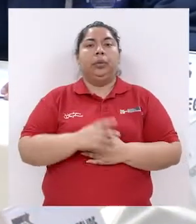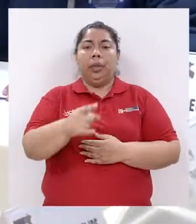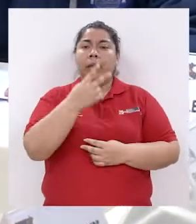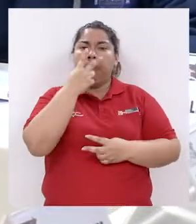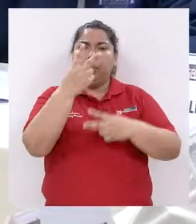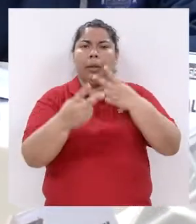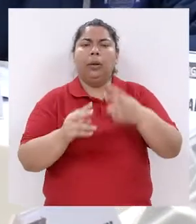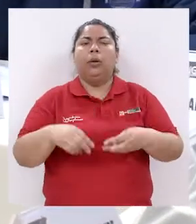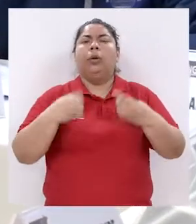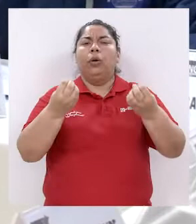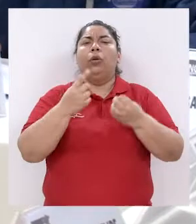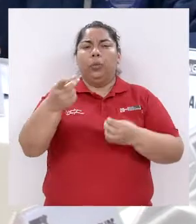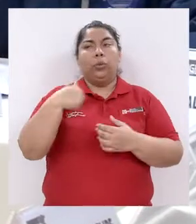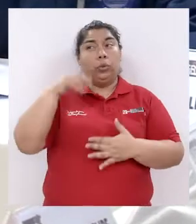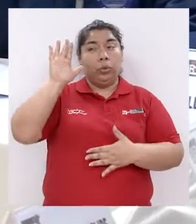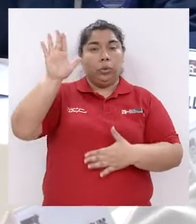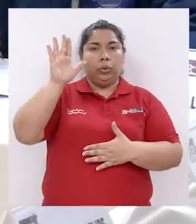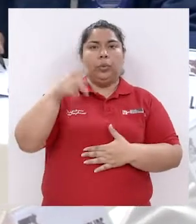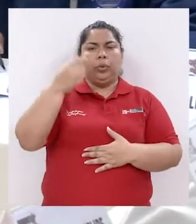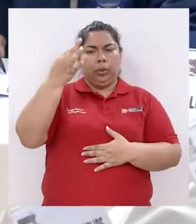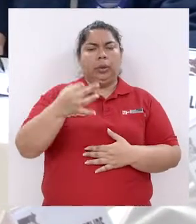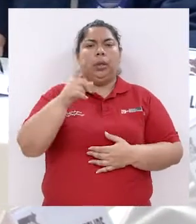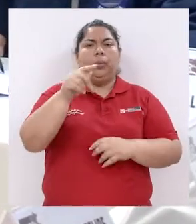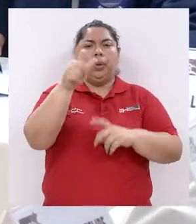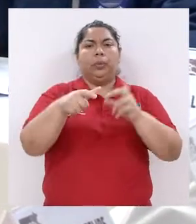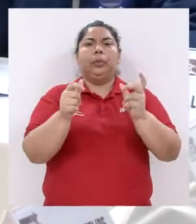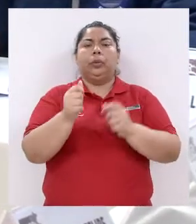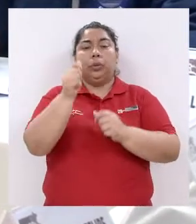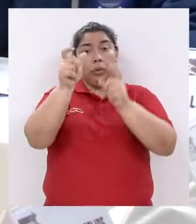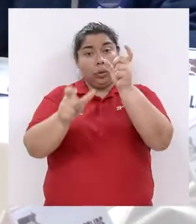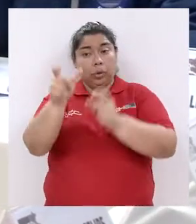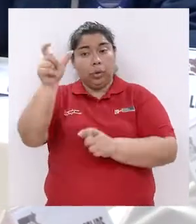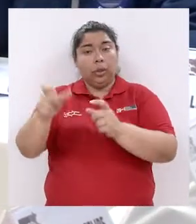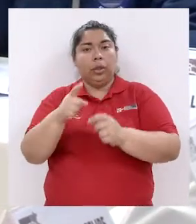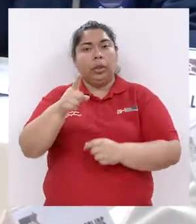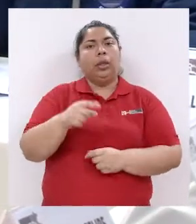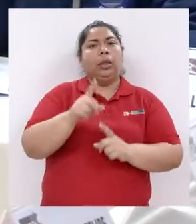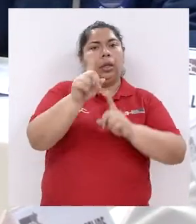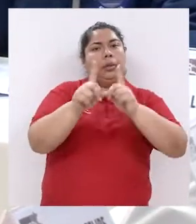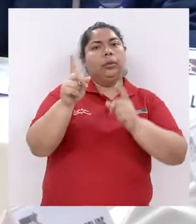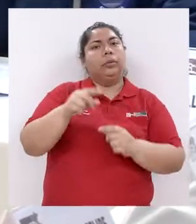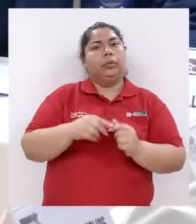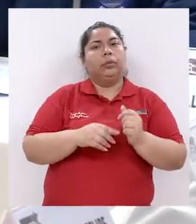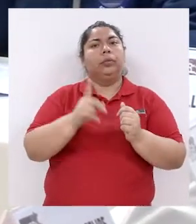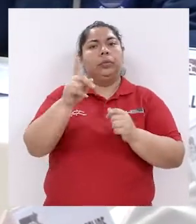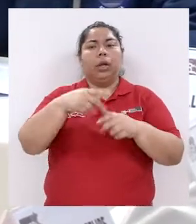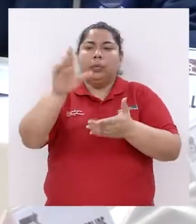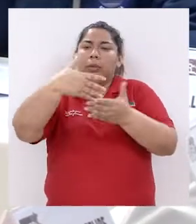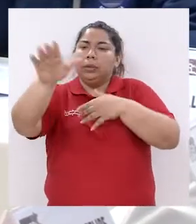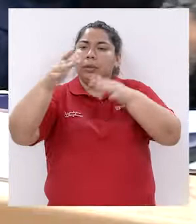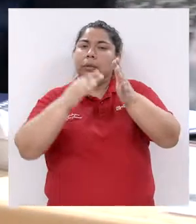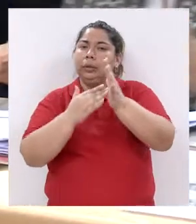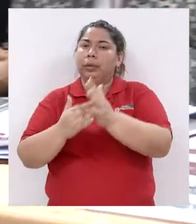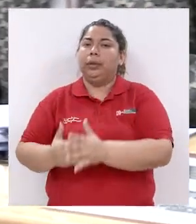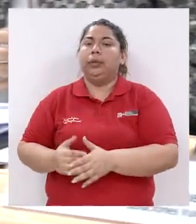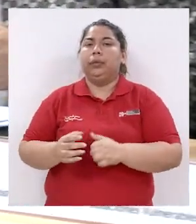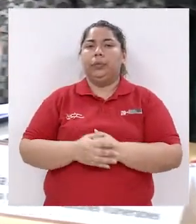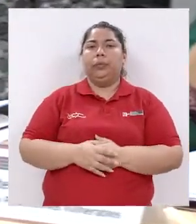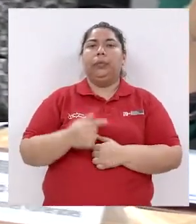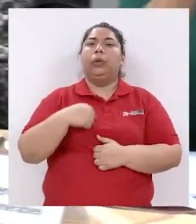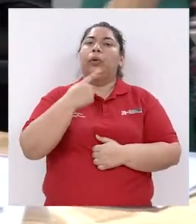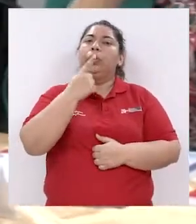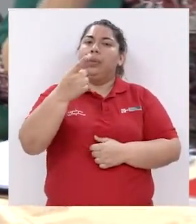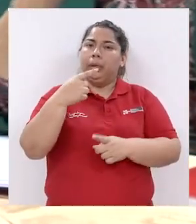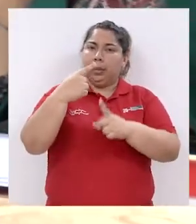y ver cómo nosotros nos comprometemos realmente por las personas que han sido tradicionalmente excluidas. Un